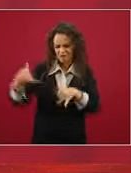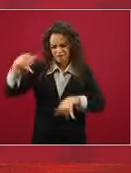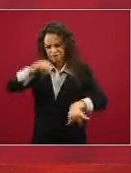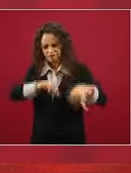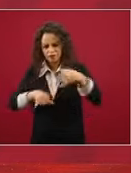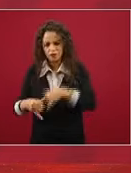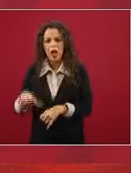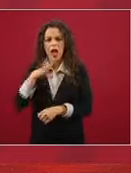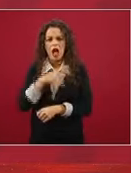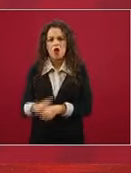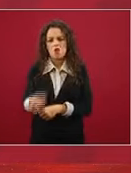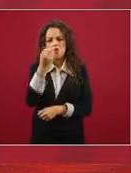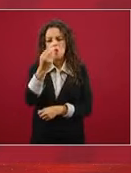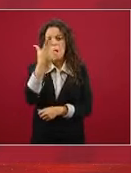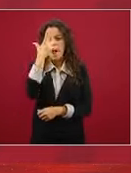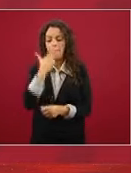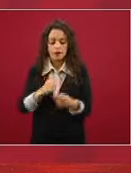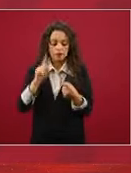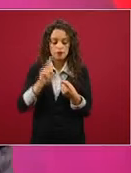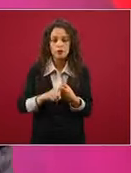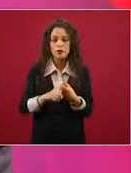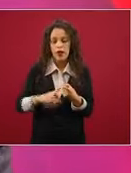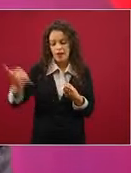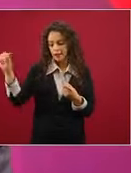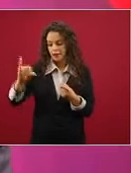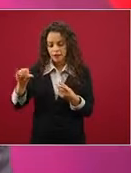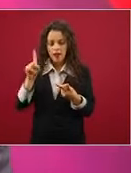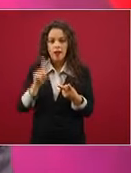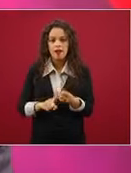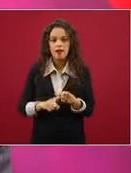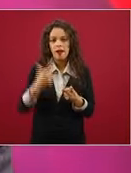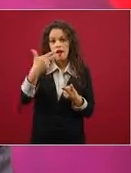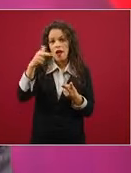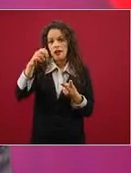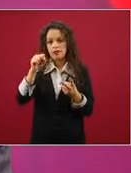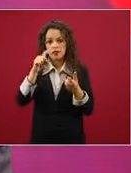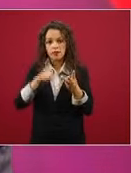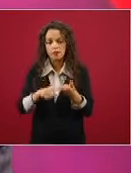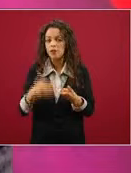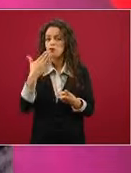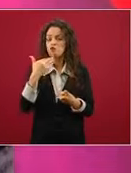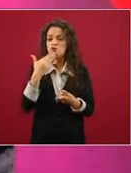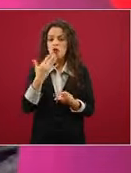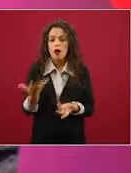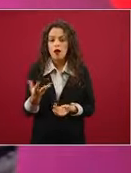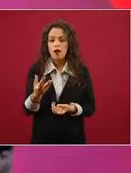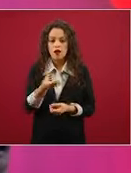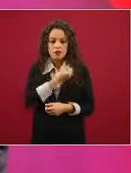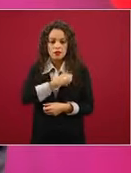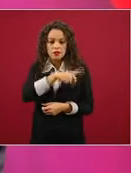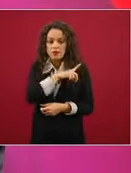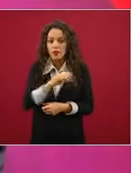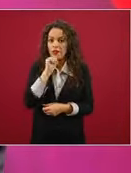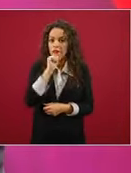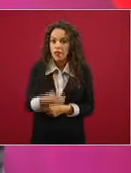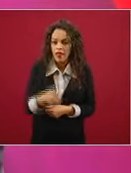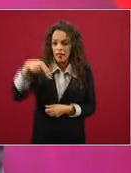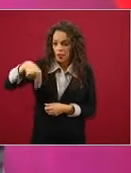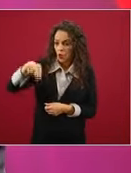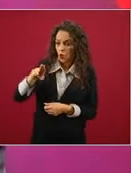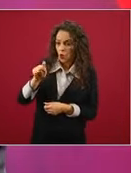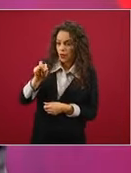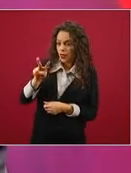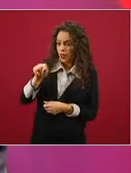azúcares, grasas y sales y de muy bajo contenido nutricional, y se empezó a erosionar la